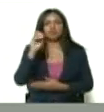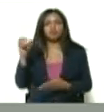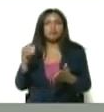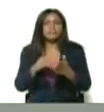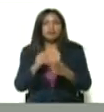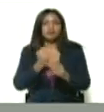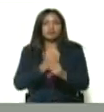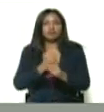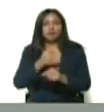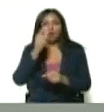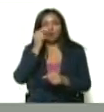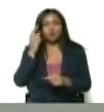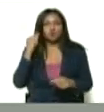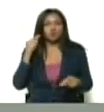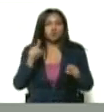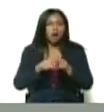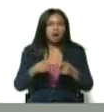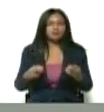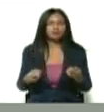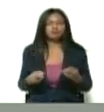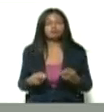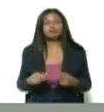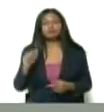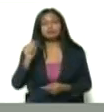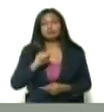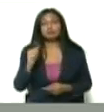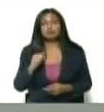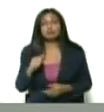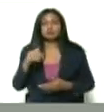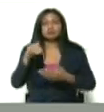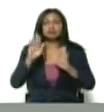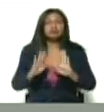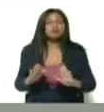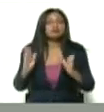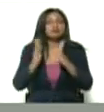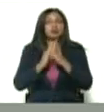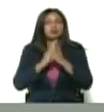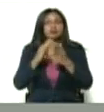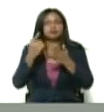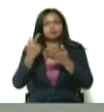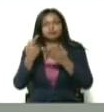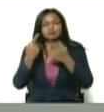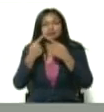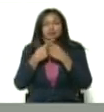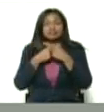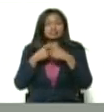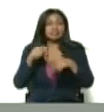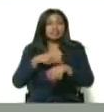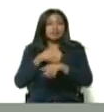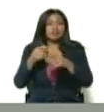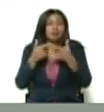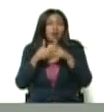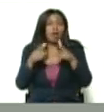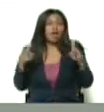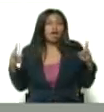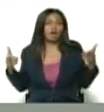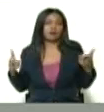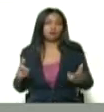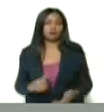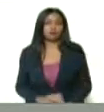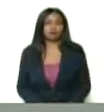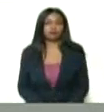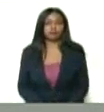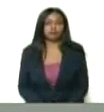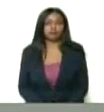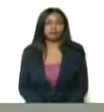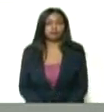trabajadores, todo ese aparato sí estará en cuarentena por otro tiempo más largo, por ejemplo. Y ahí